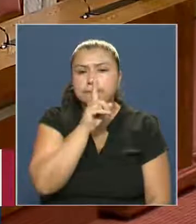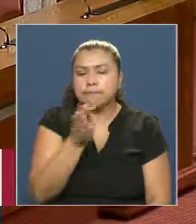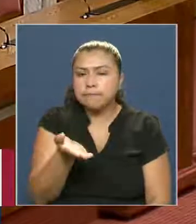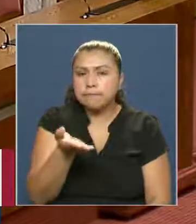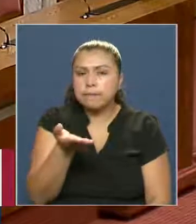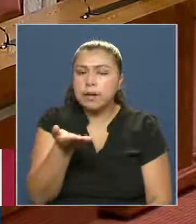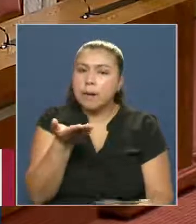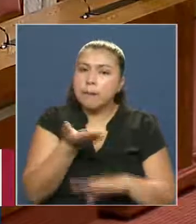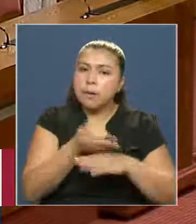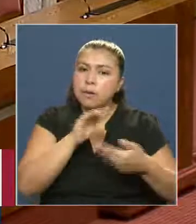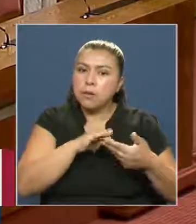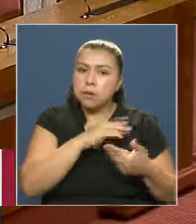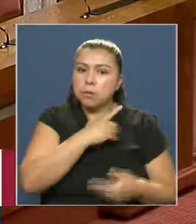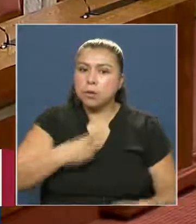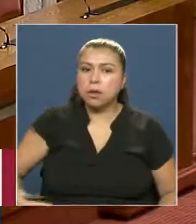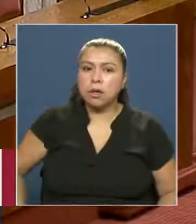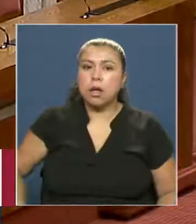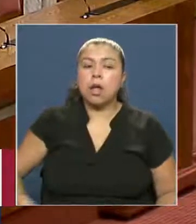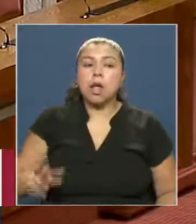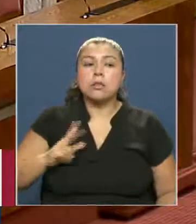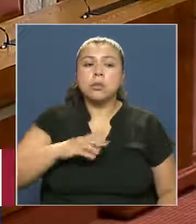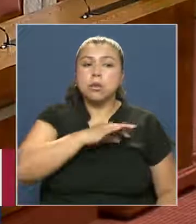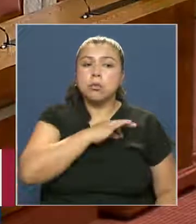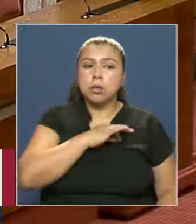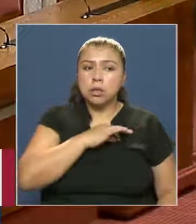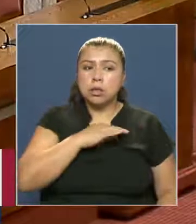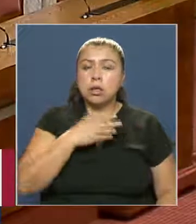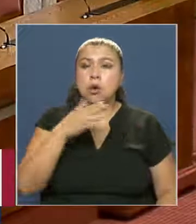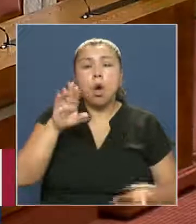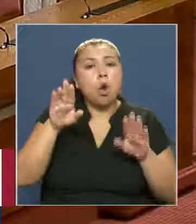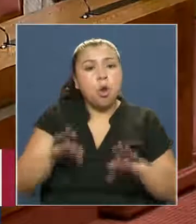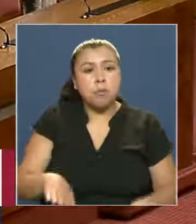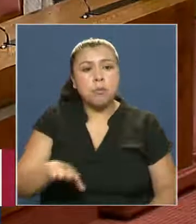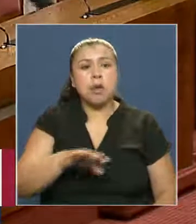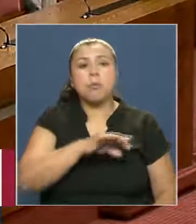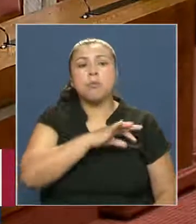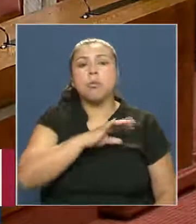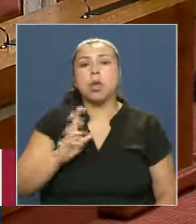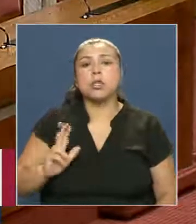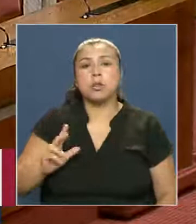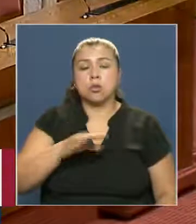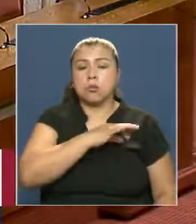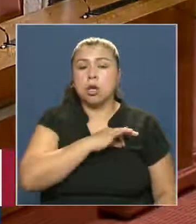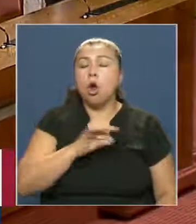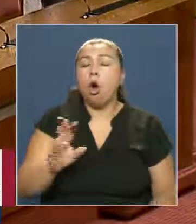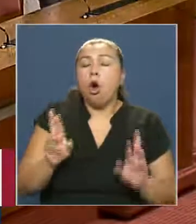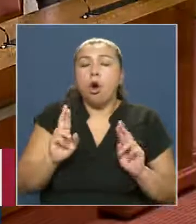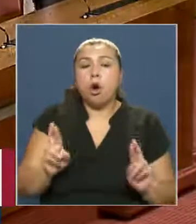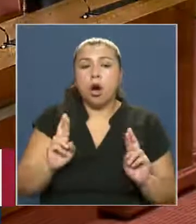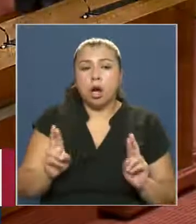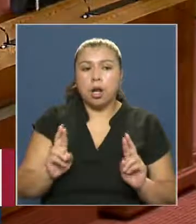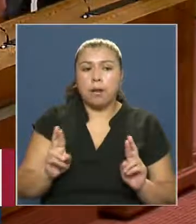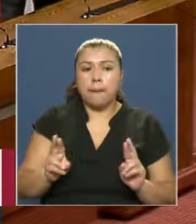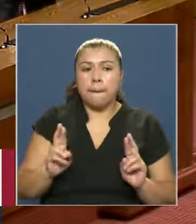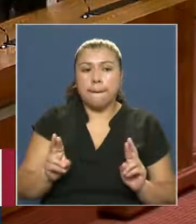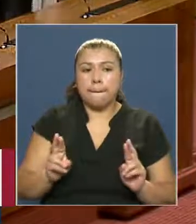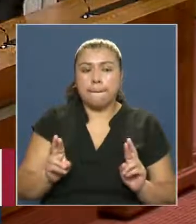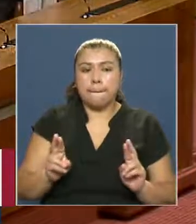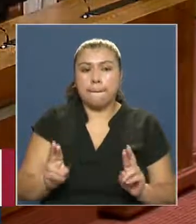las disculpas, diputado. Señor ministro, por favor, que tome asiento. Lo mismo al señor ministro, que ojalá pudiera también.